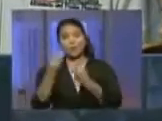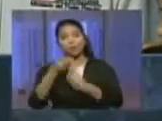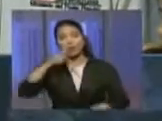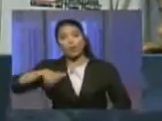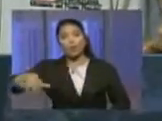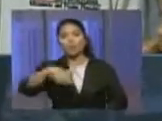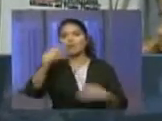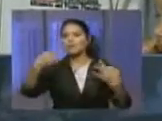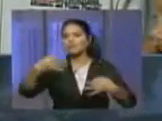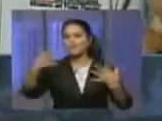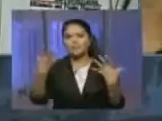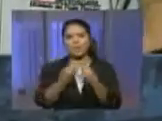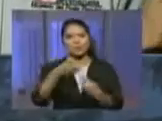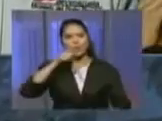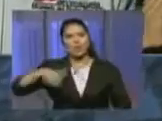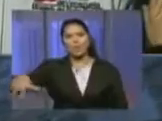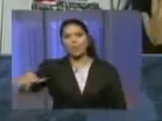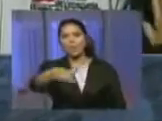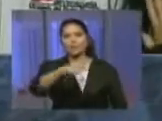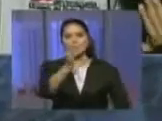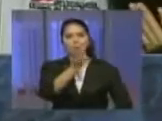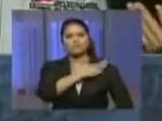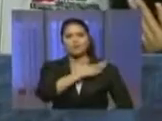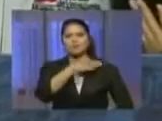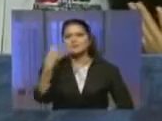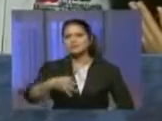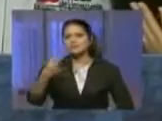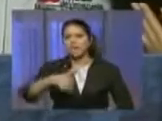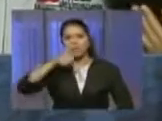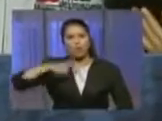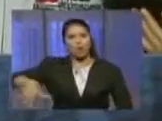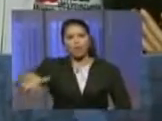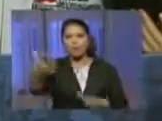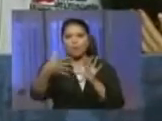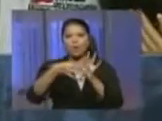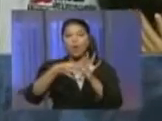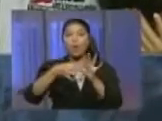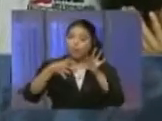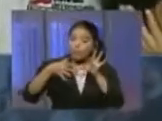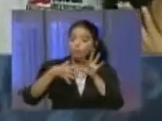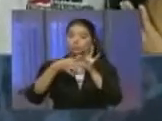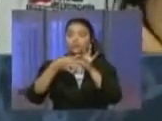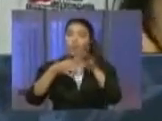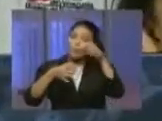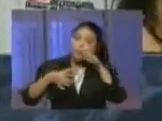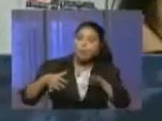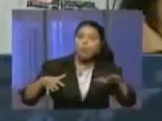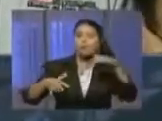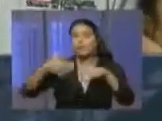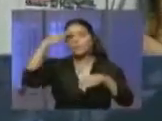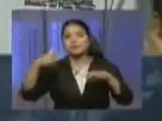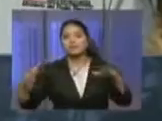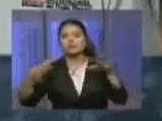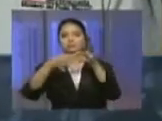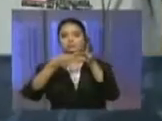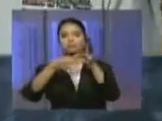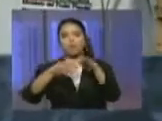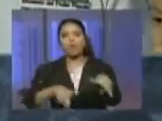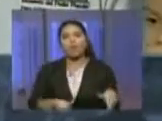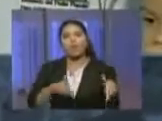siempre con el pueblo los generales siempre con el pueblo Unión Cívico militar con las